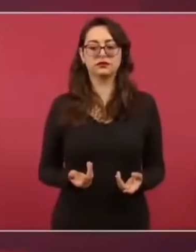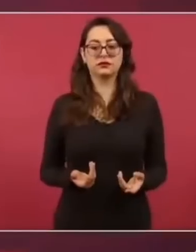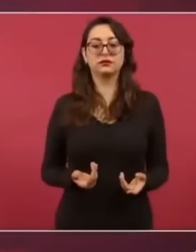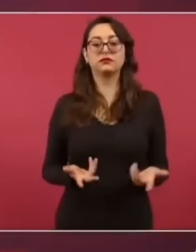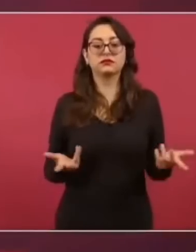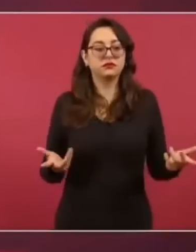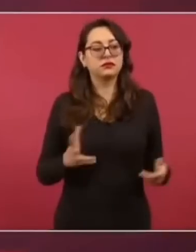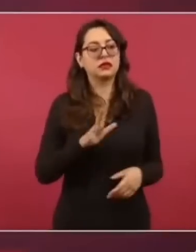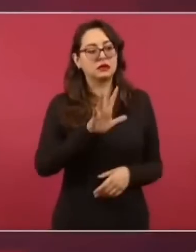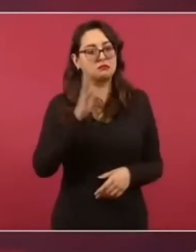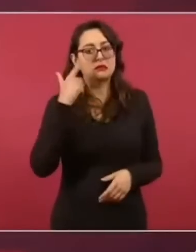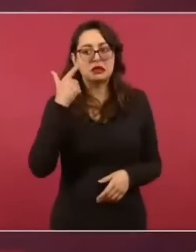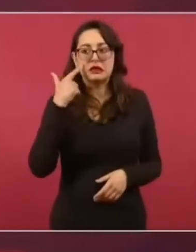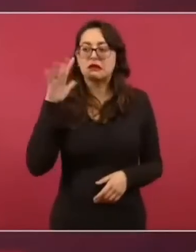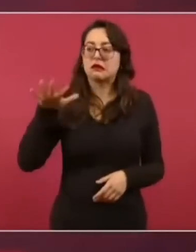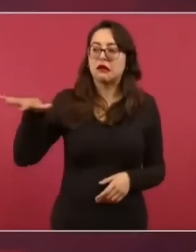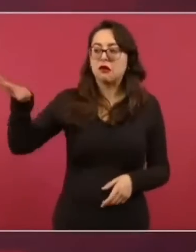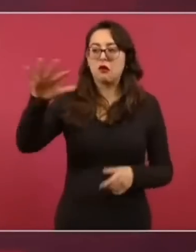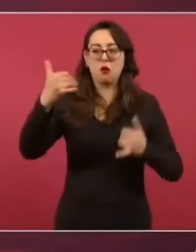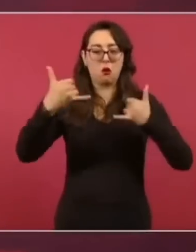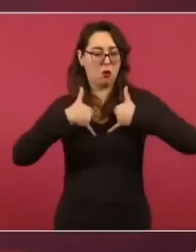apoyar a los jóvenes,